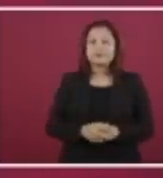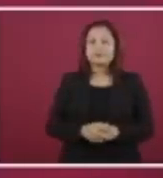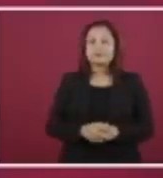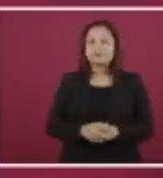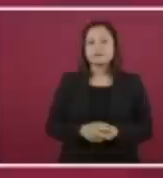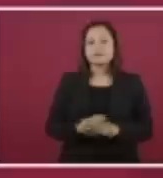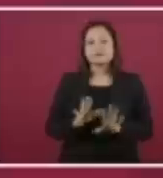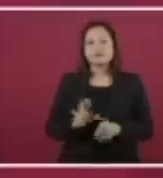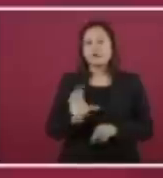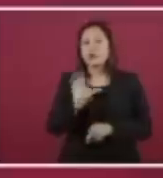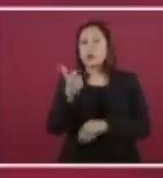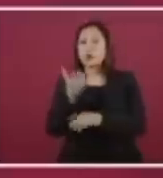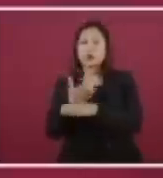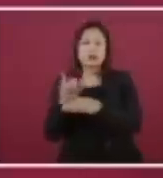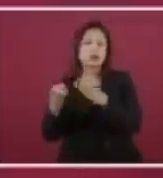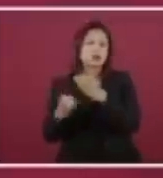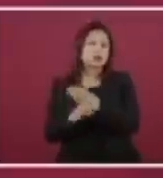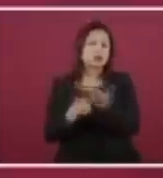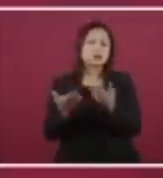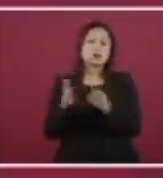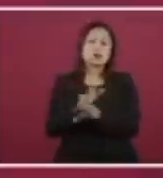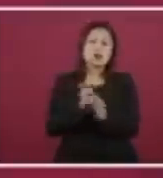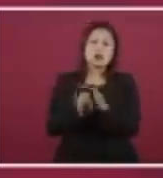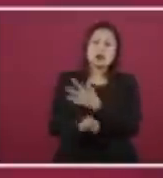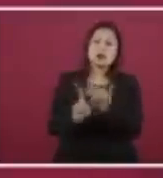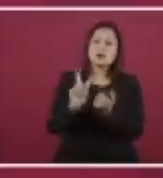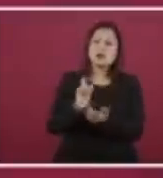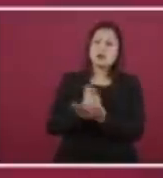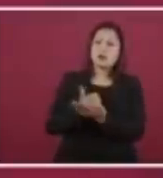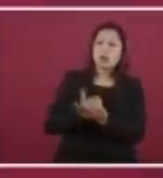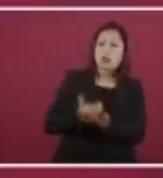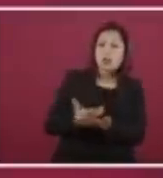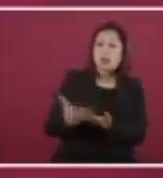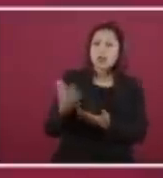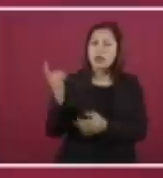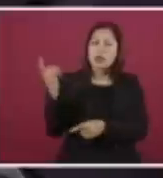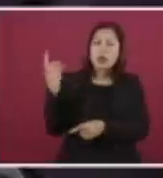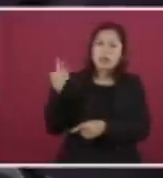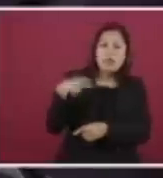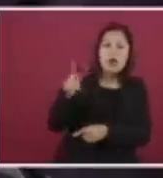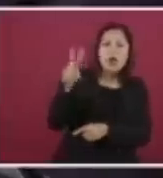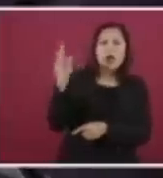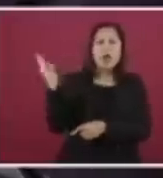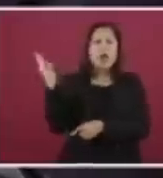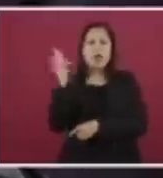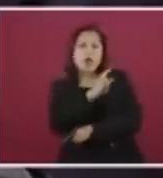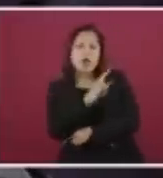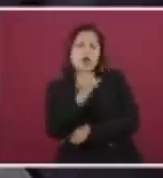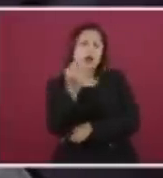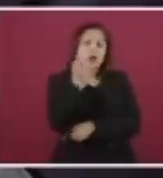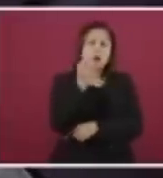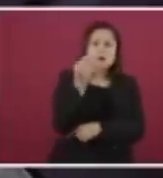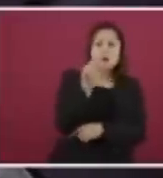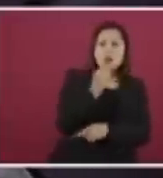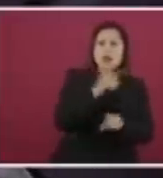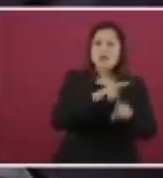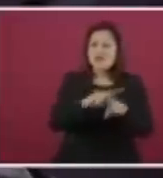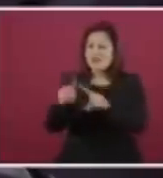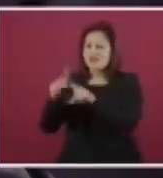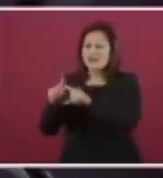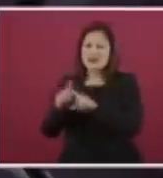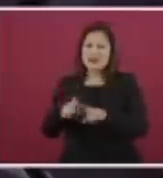otros ajustes en viáticos, ¿sí?, en gastos del